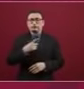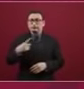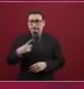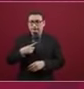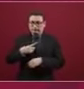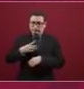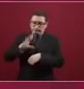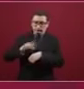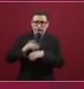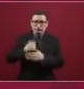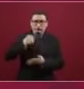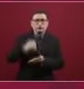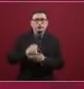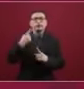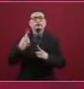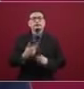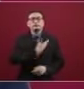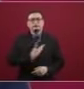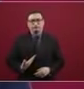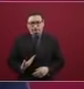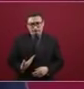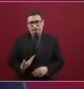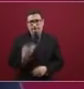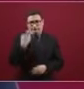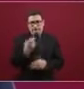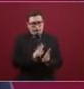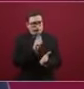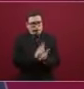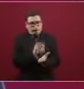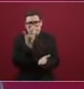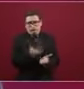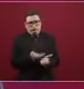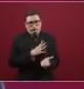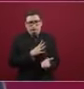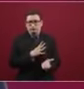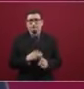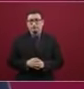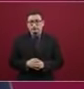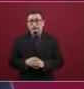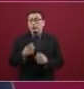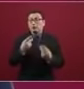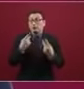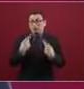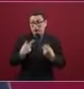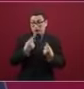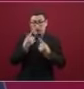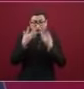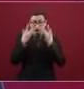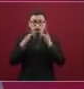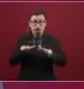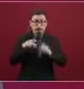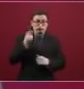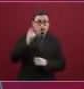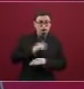presidente. Eso está en nuestras leyes, así está establecido. En el caso de los retirados es similar, sí,